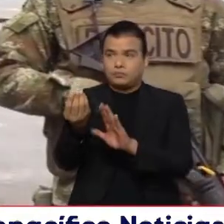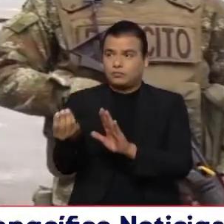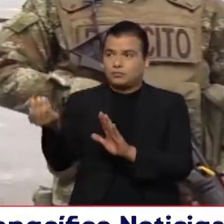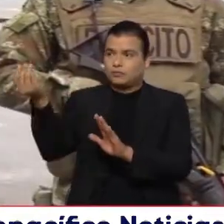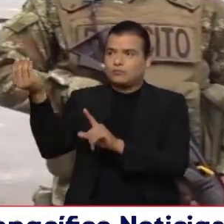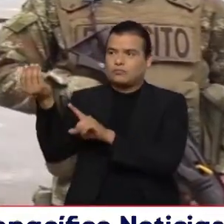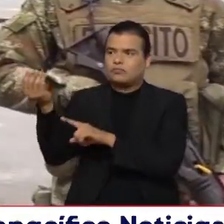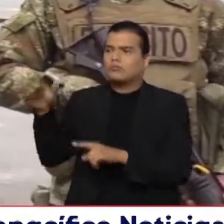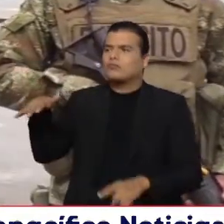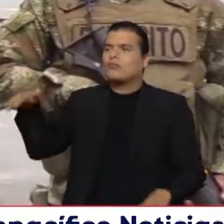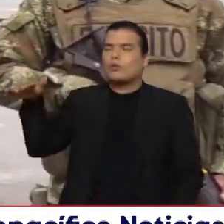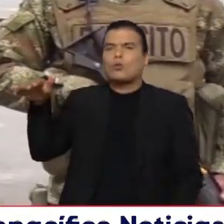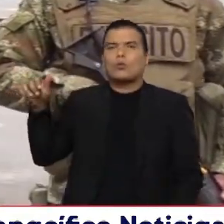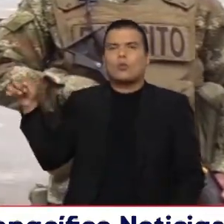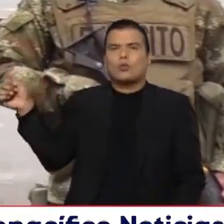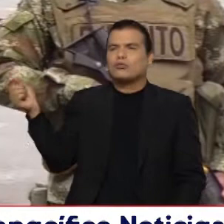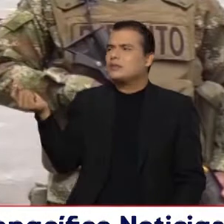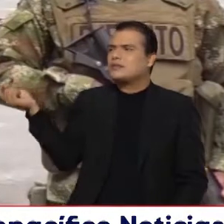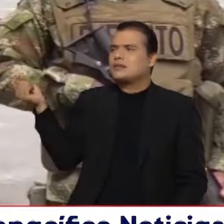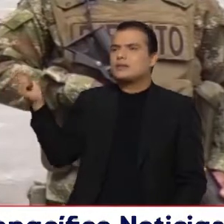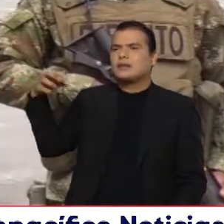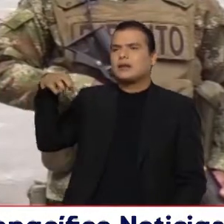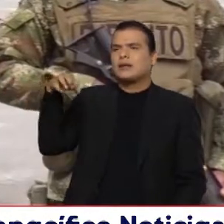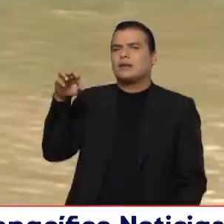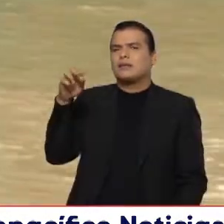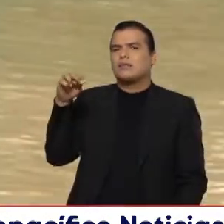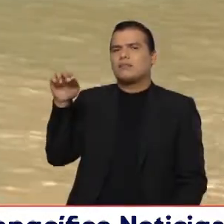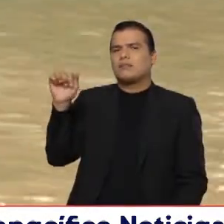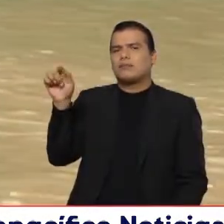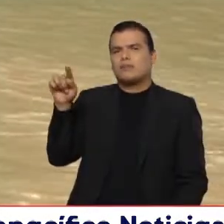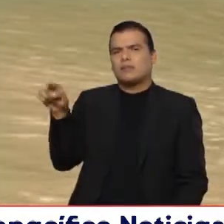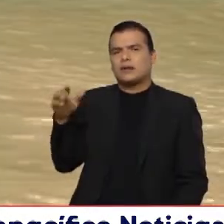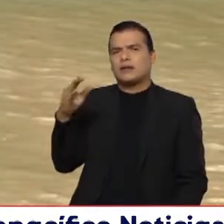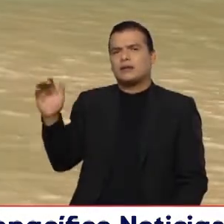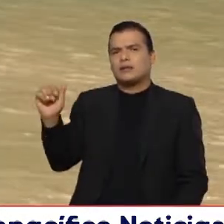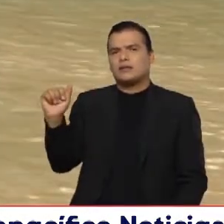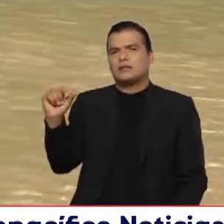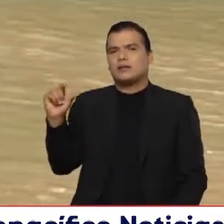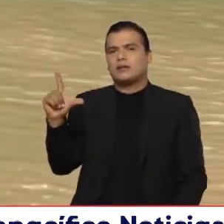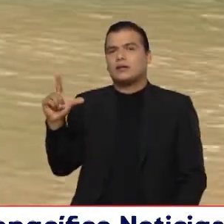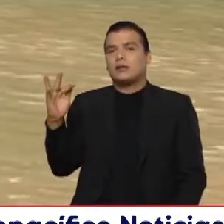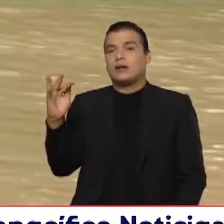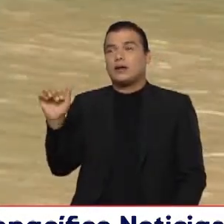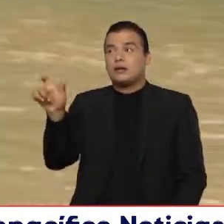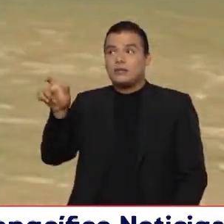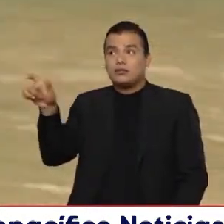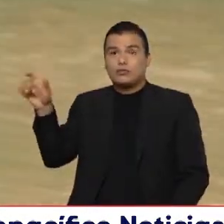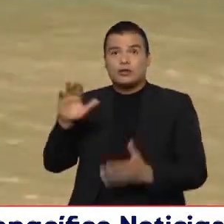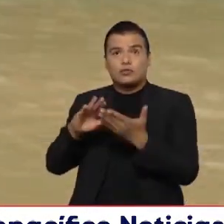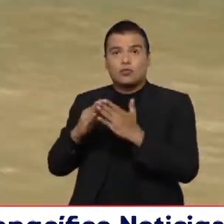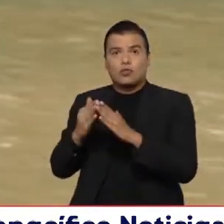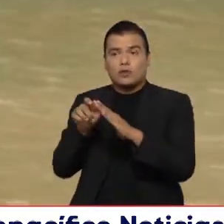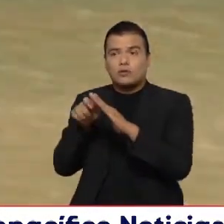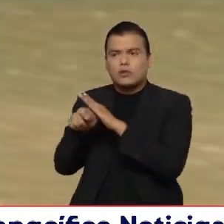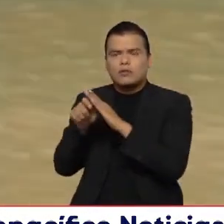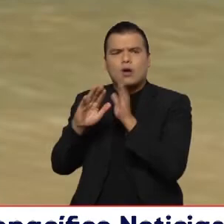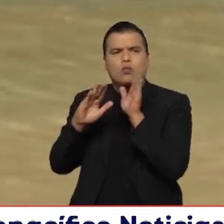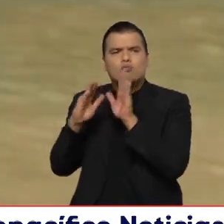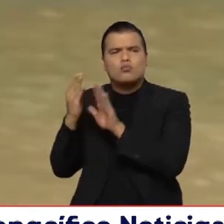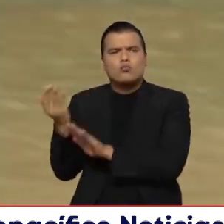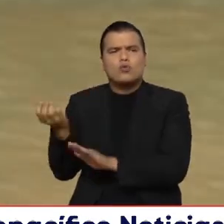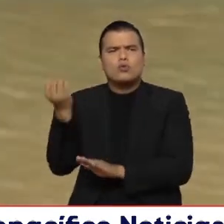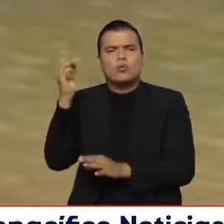Quirudé y Peñas Altas, Alto Baudó. Nos asesinan un afro y tres indígenas. Las autoridades locales prevén